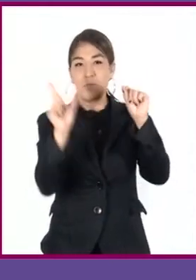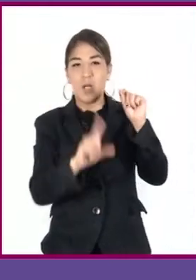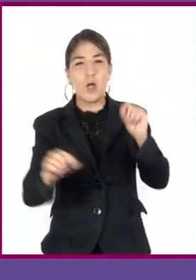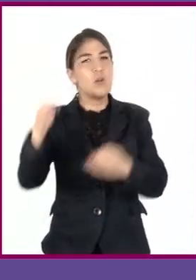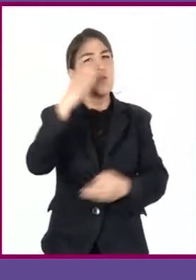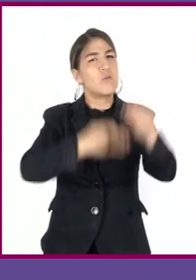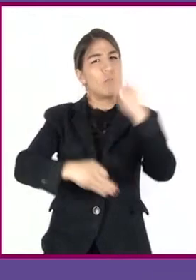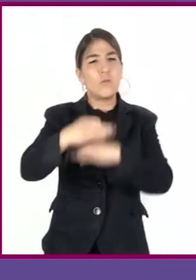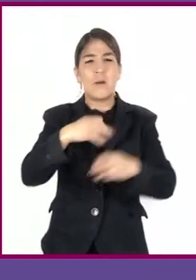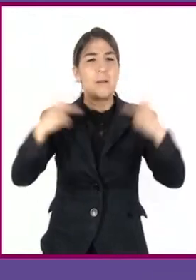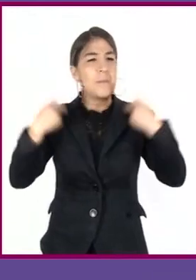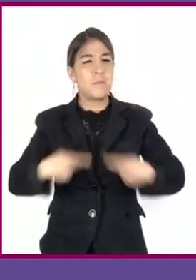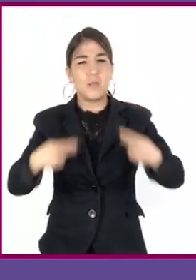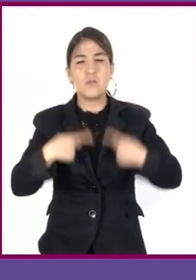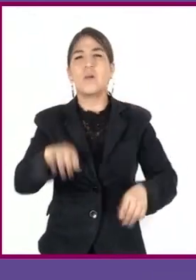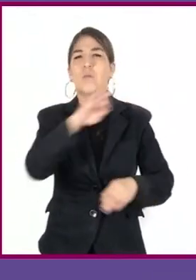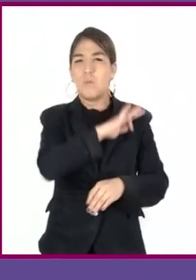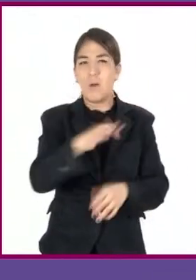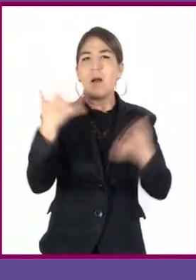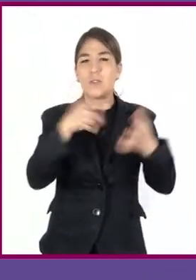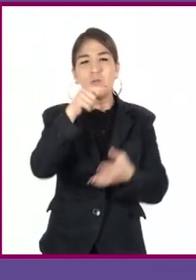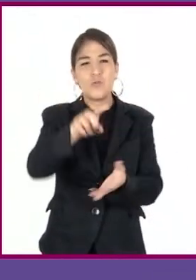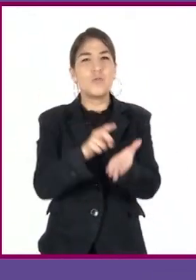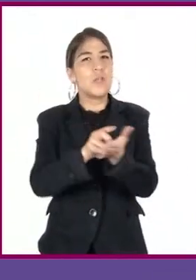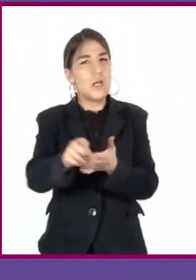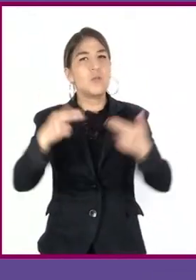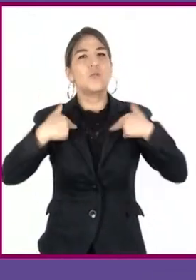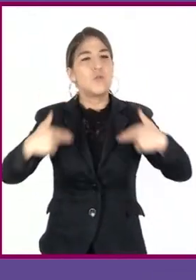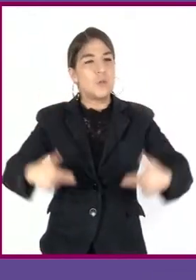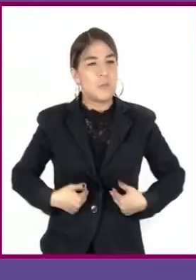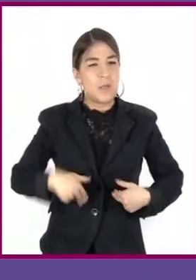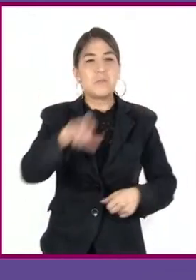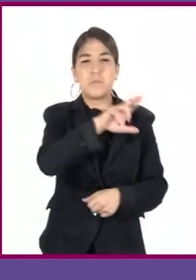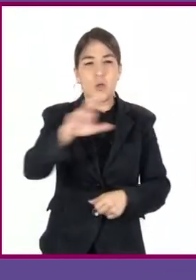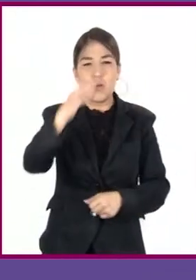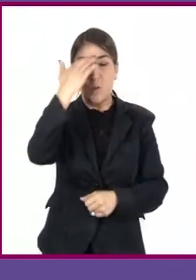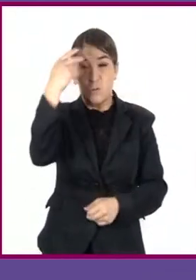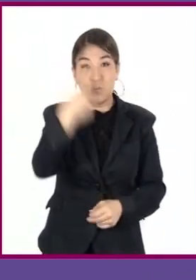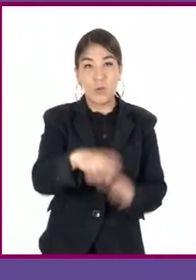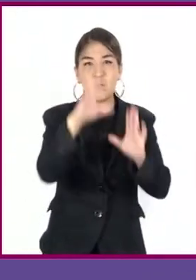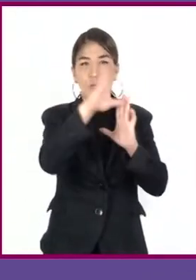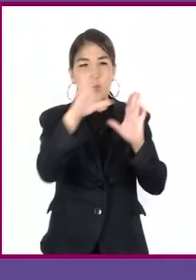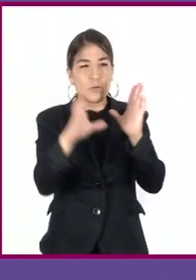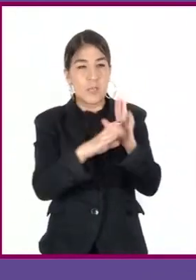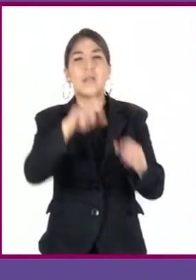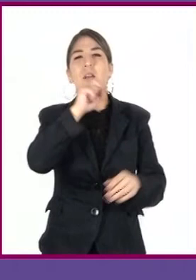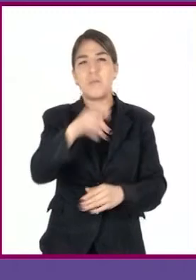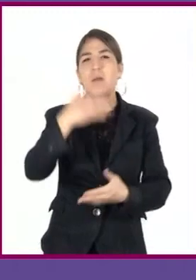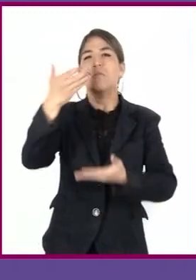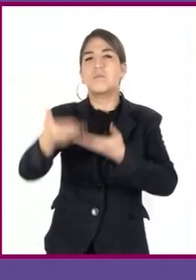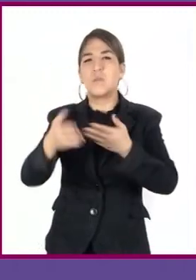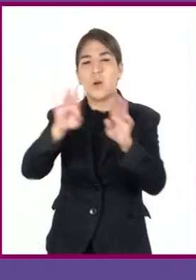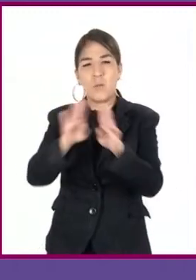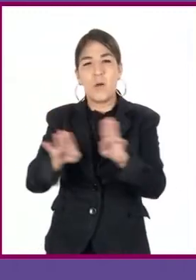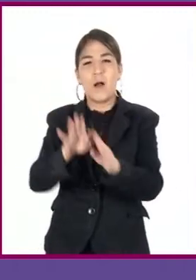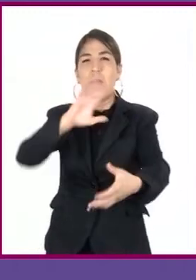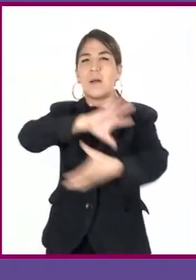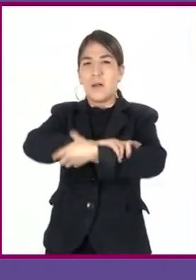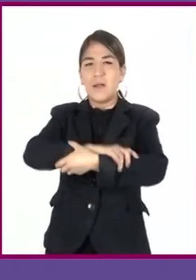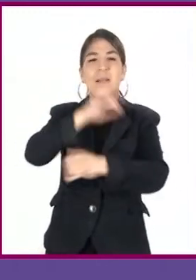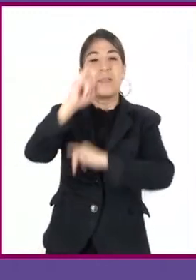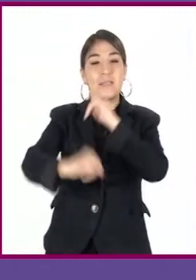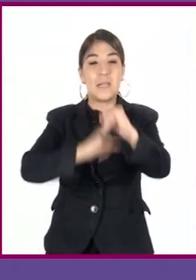humanos reconocidos en esta Constitución y en los tratados internacionales de los que el Estado